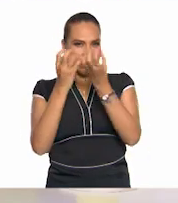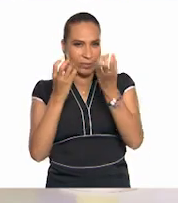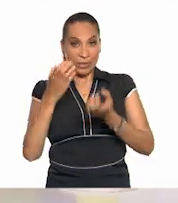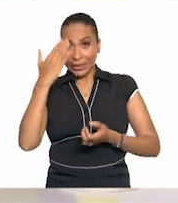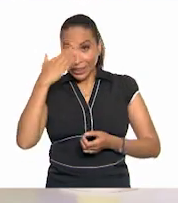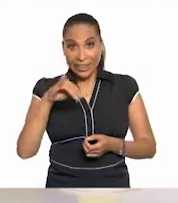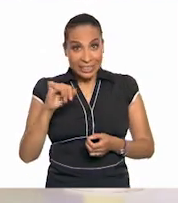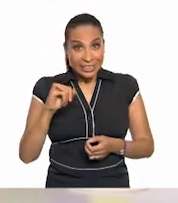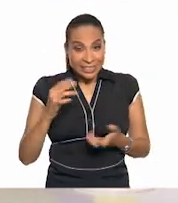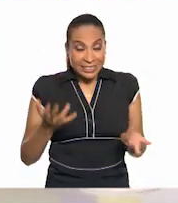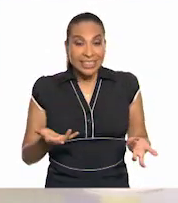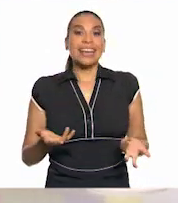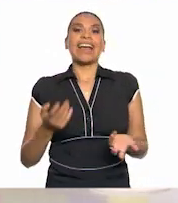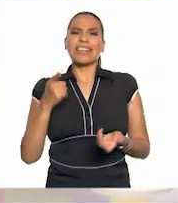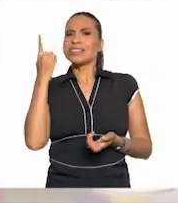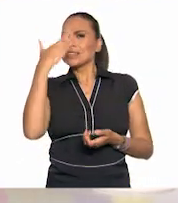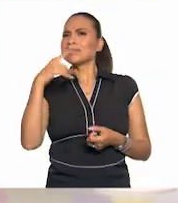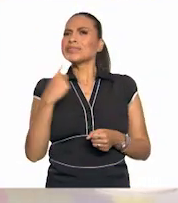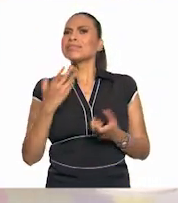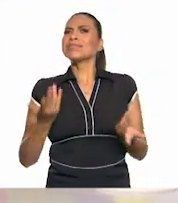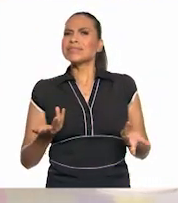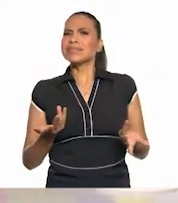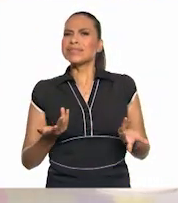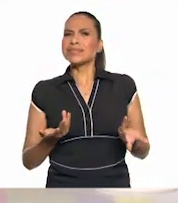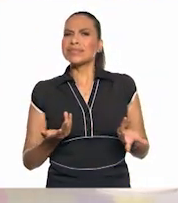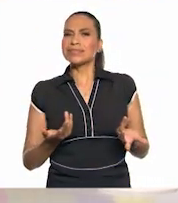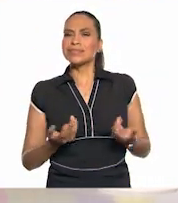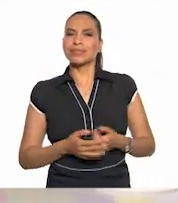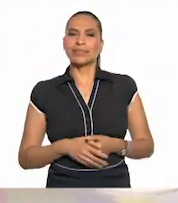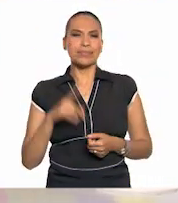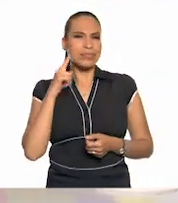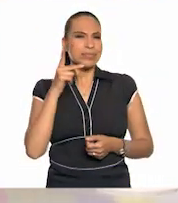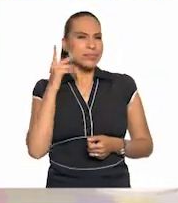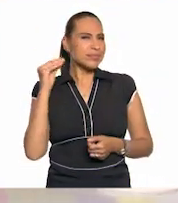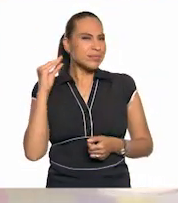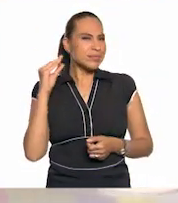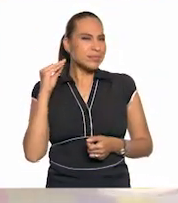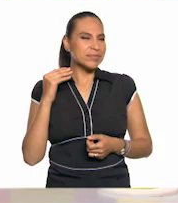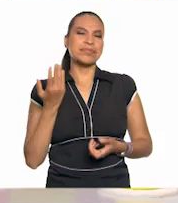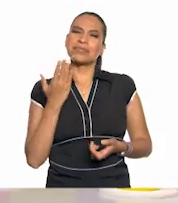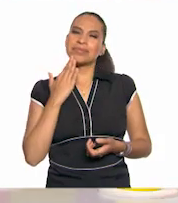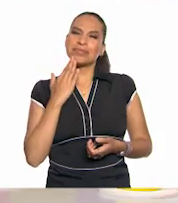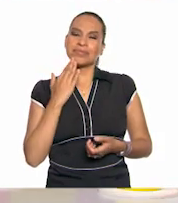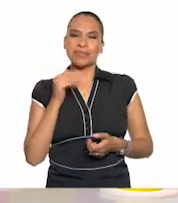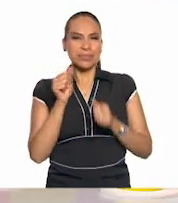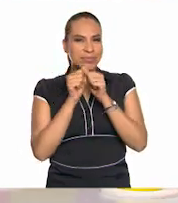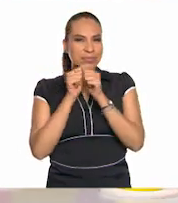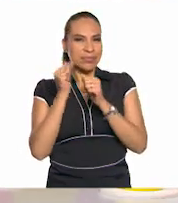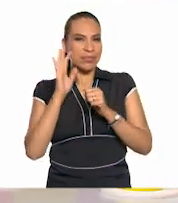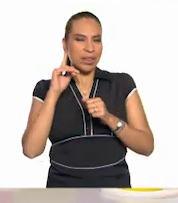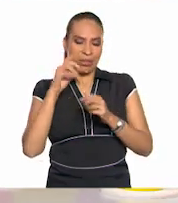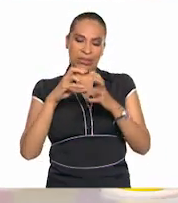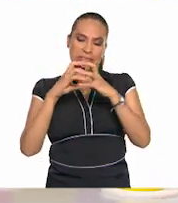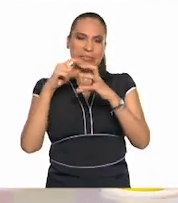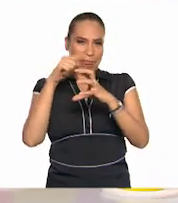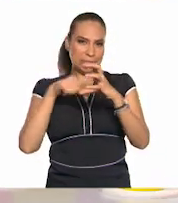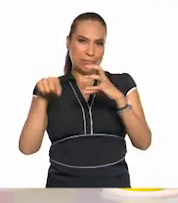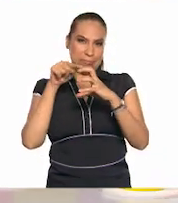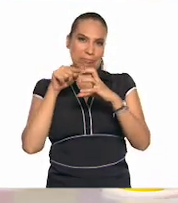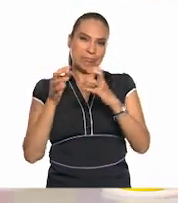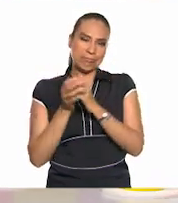sí! A ver, ¿qué saben? A ver... Ah,